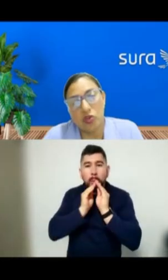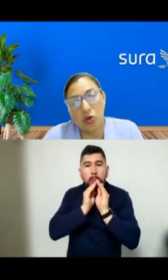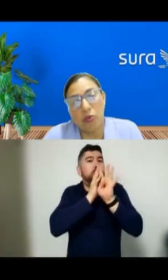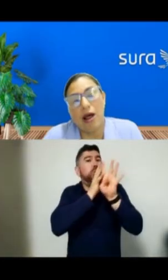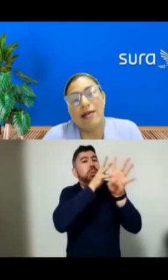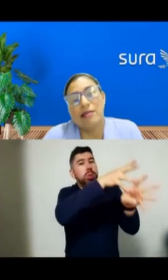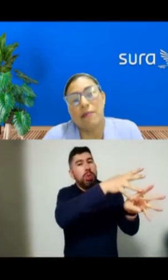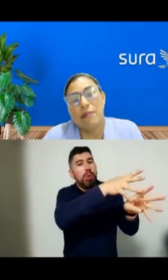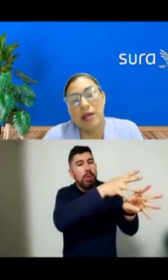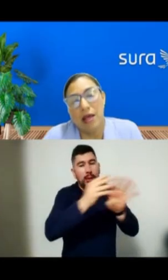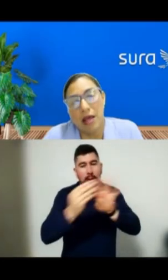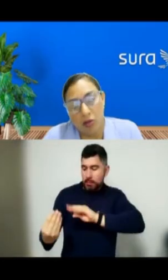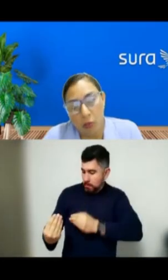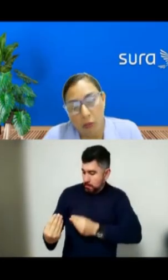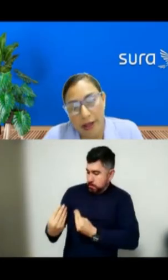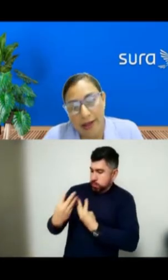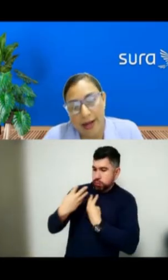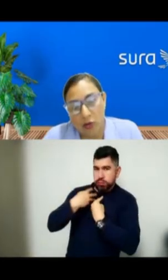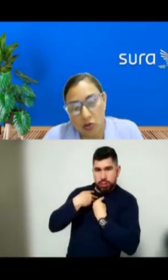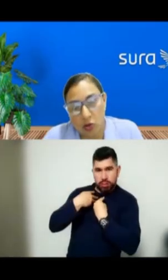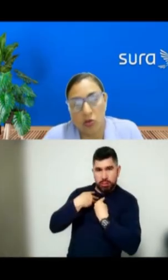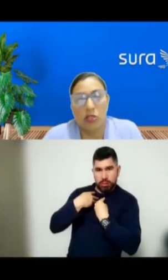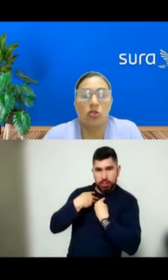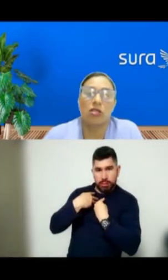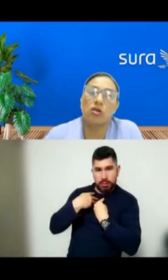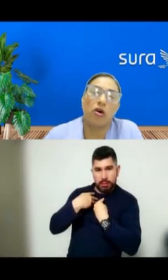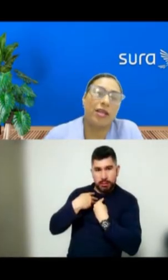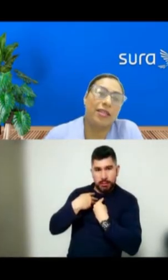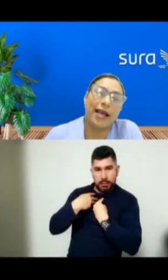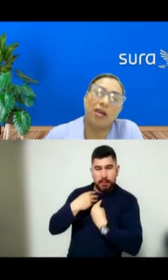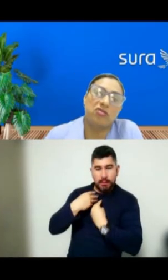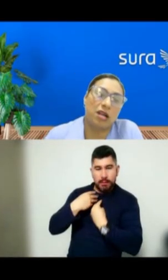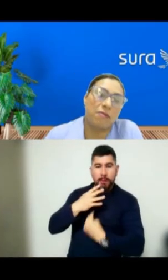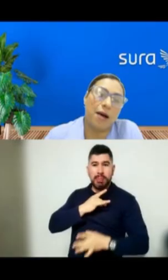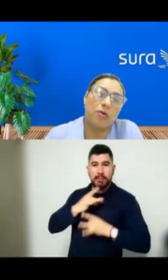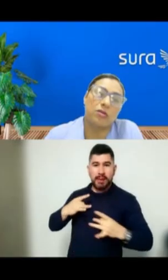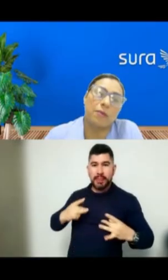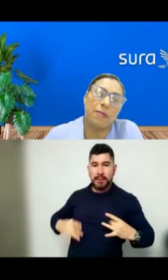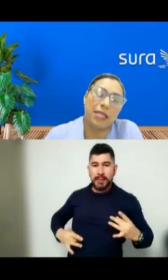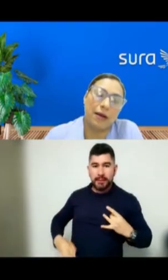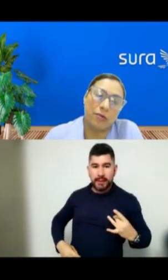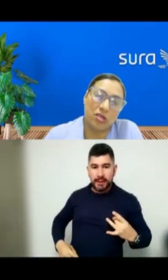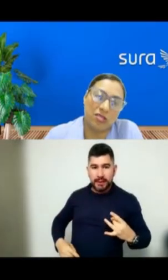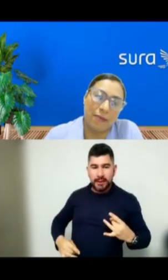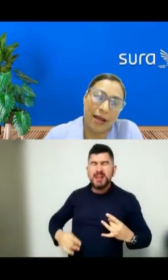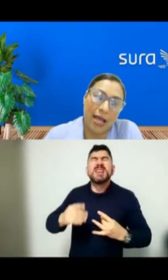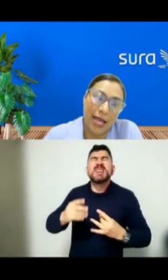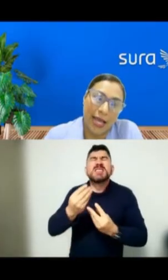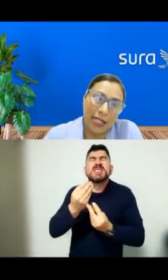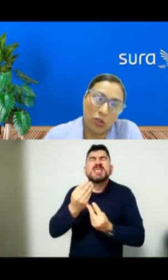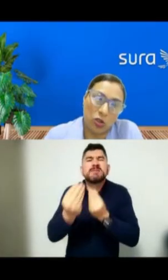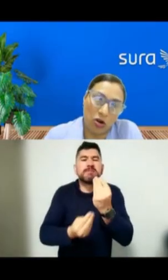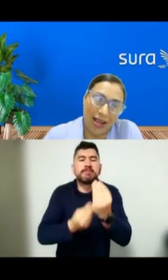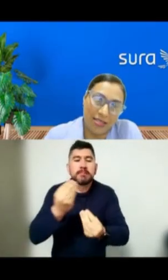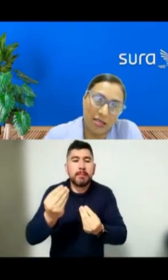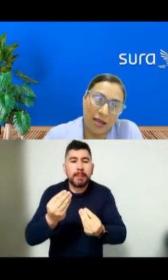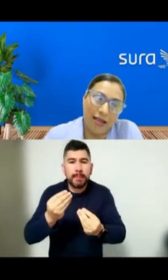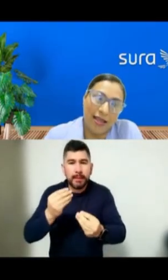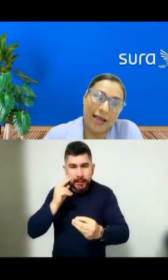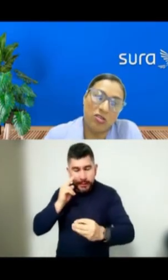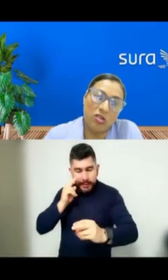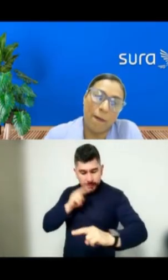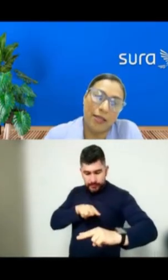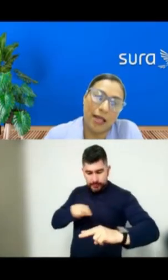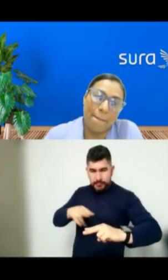esos fluidos corporales también nos pueden caer a nosotros. Entonces, hoy en día, ¿qué observamos? Simplemente vamos a observar el